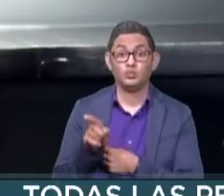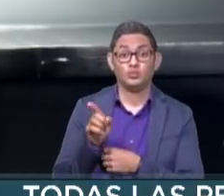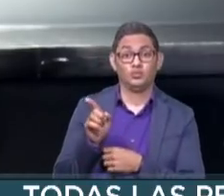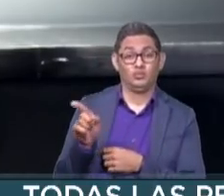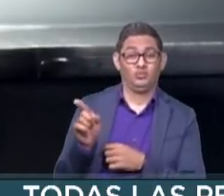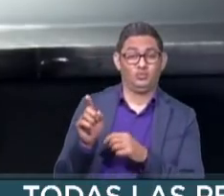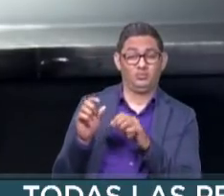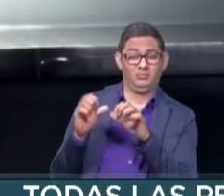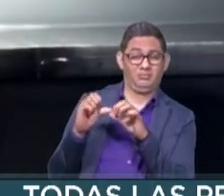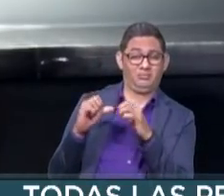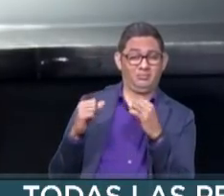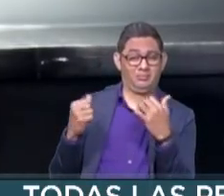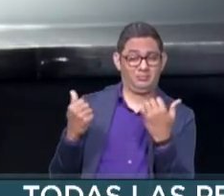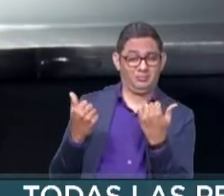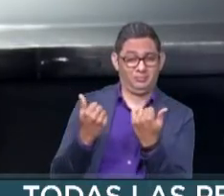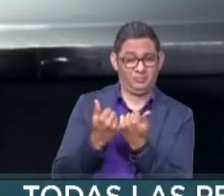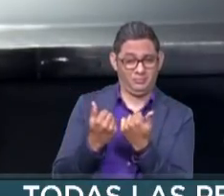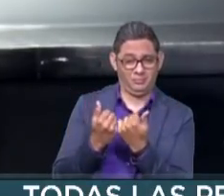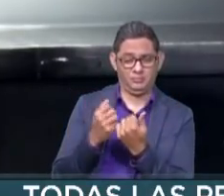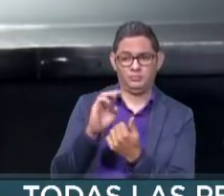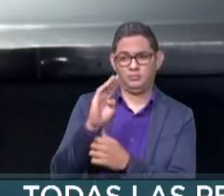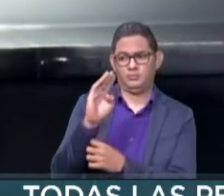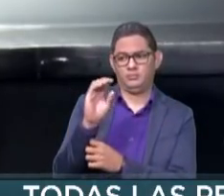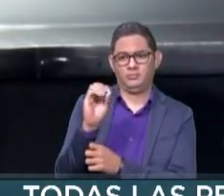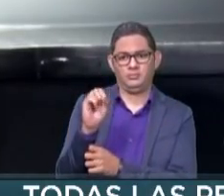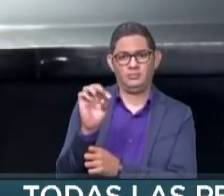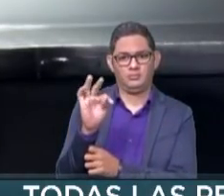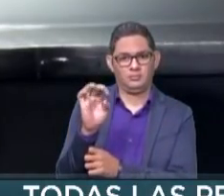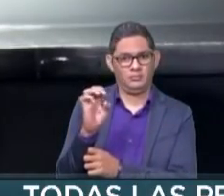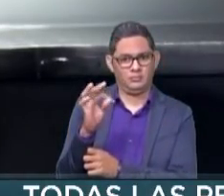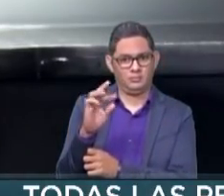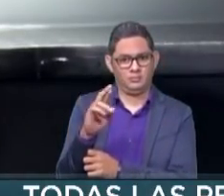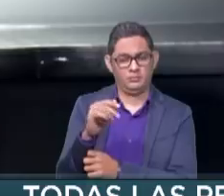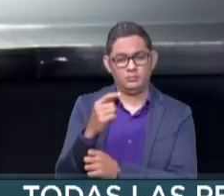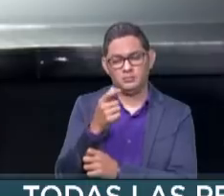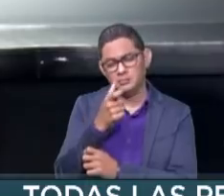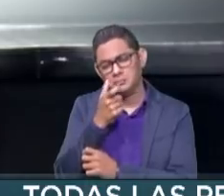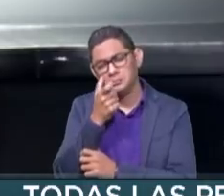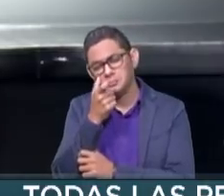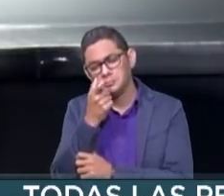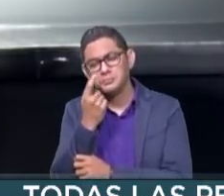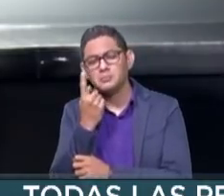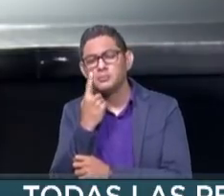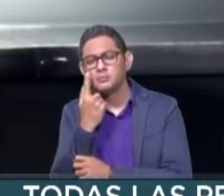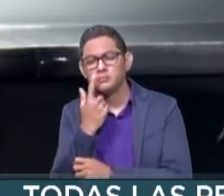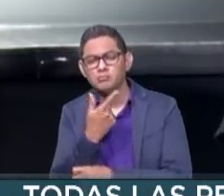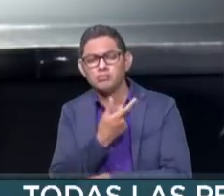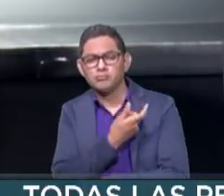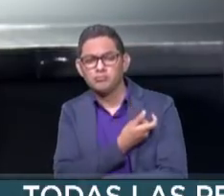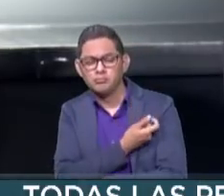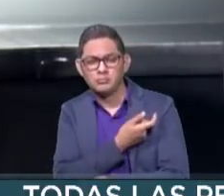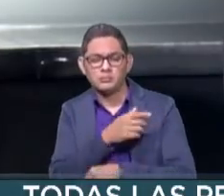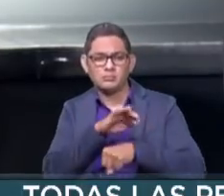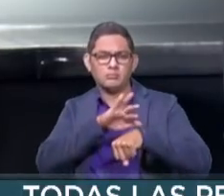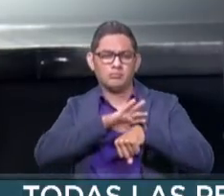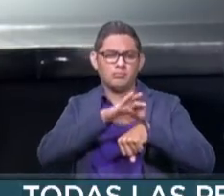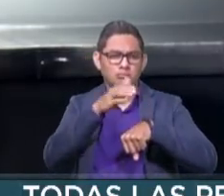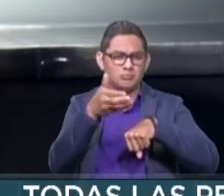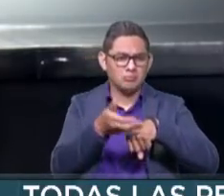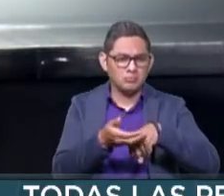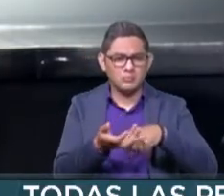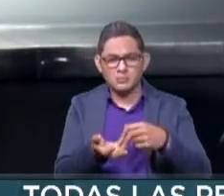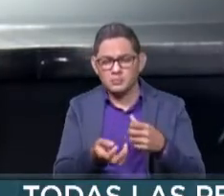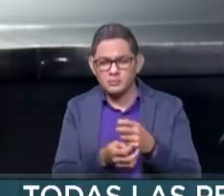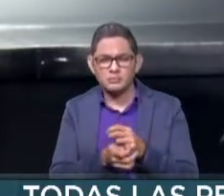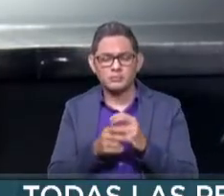Ginecología ha dado seguimiento al tema sobre lo que es la vacunación y el embarazo,